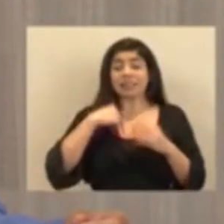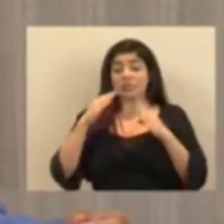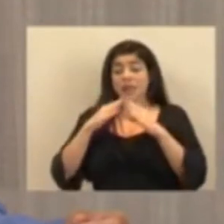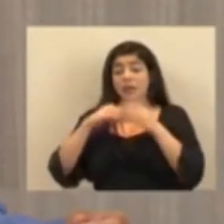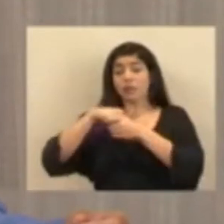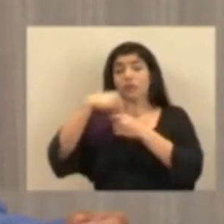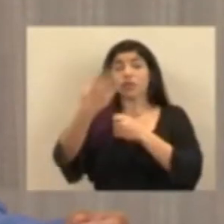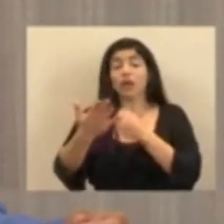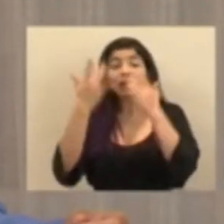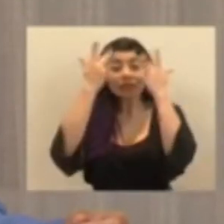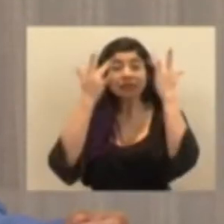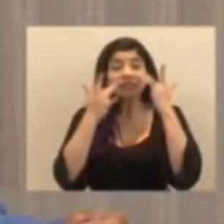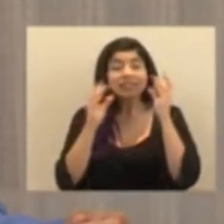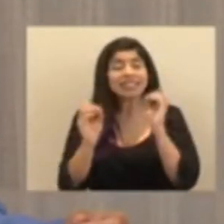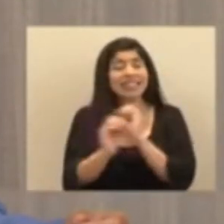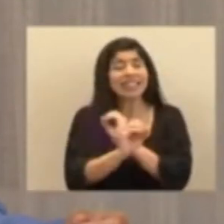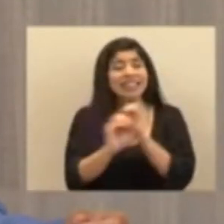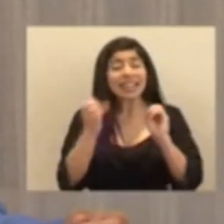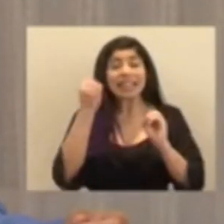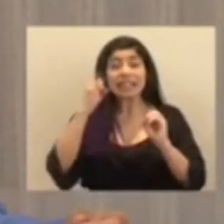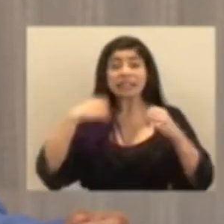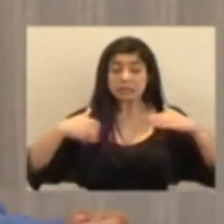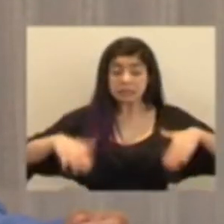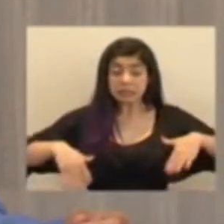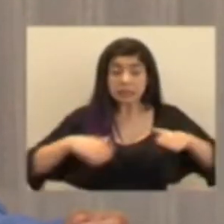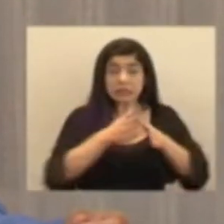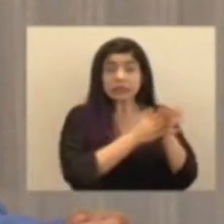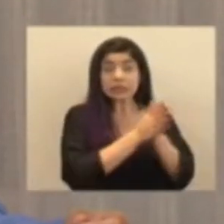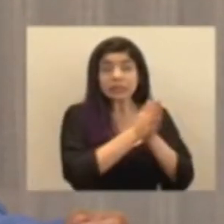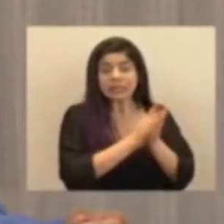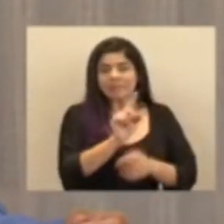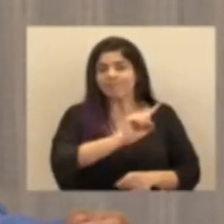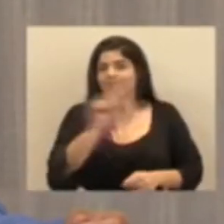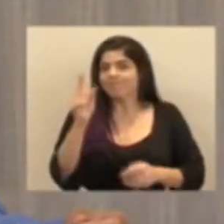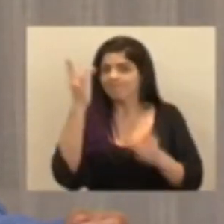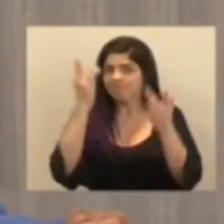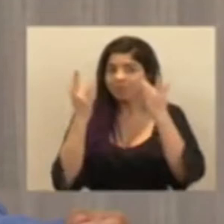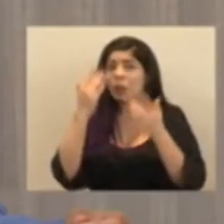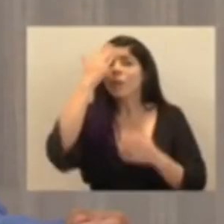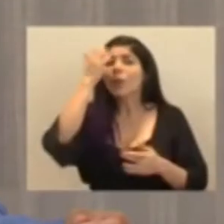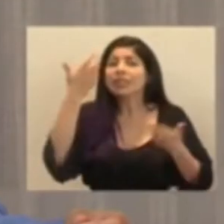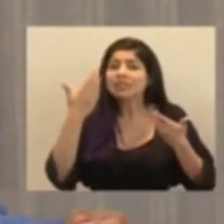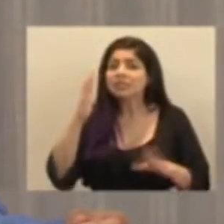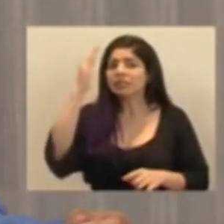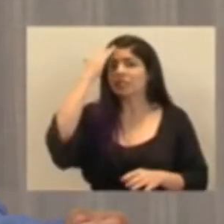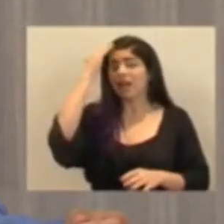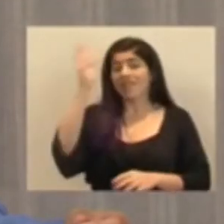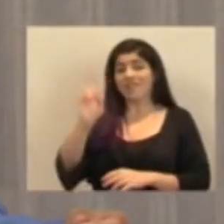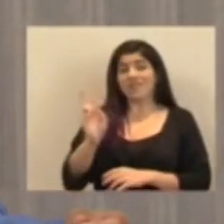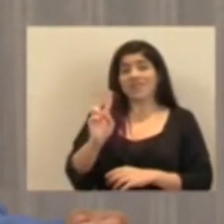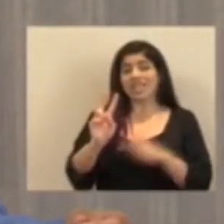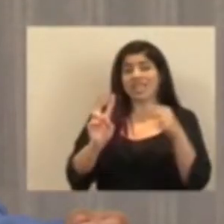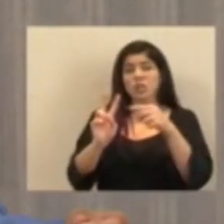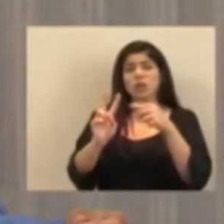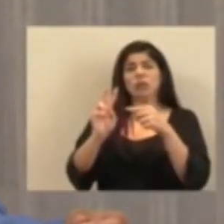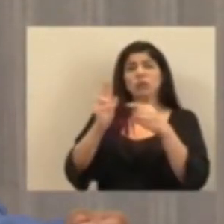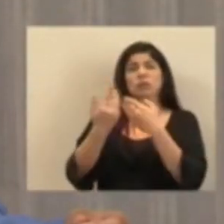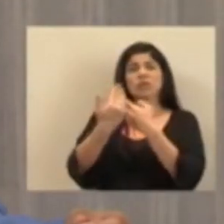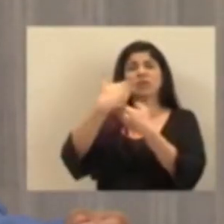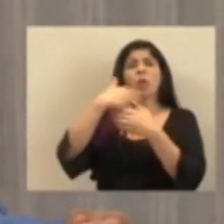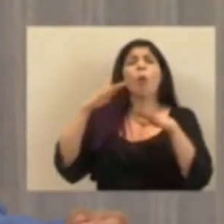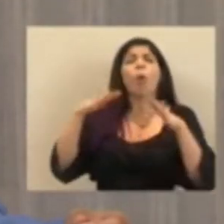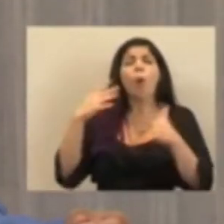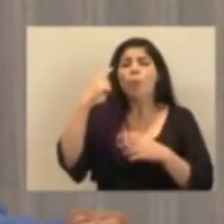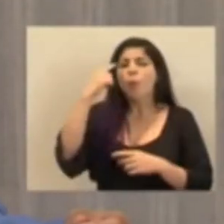casa si no nos hemos lavado las manos. Insisto porque ya sabemos que el virus ingresa por ojos, por